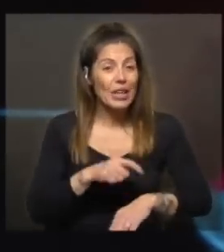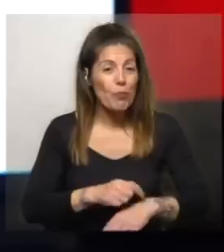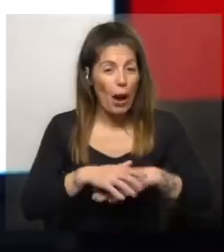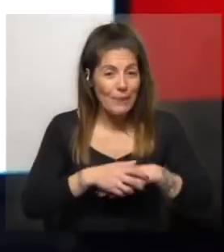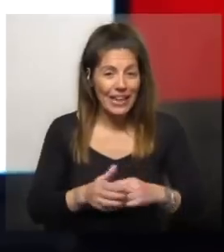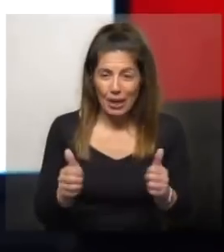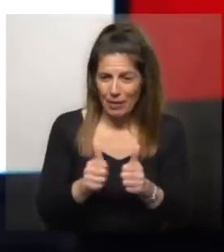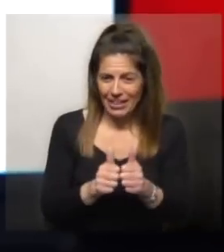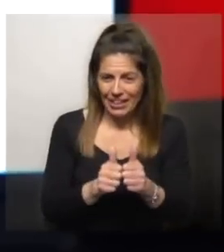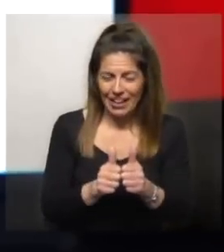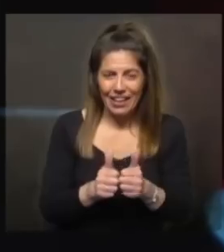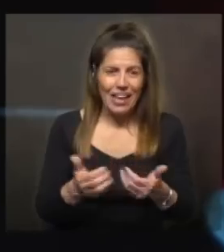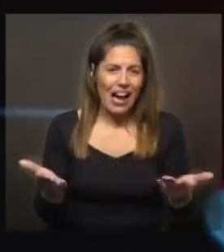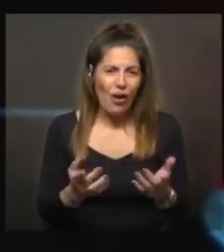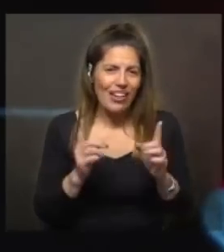realidad